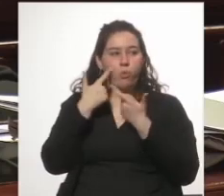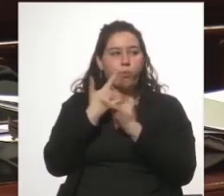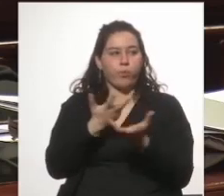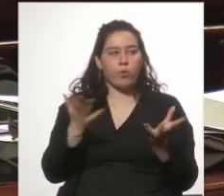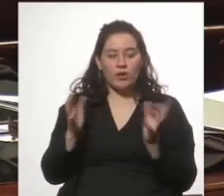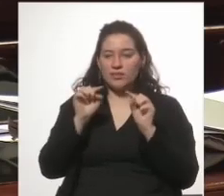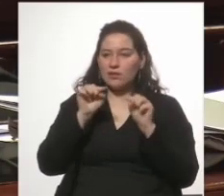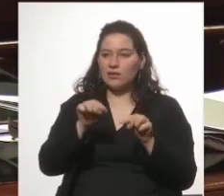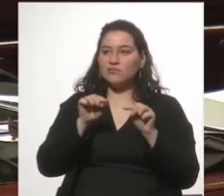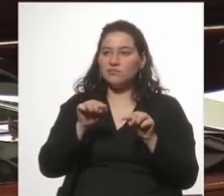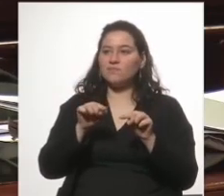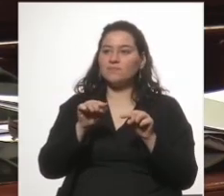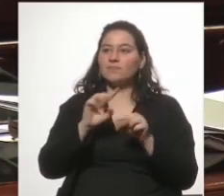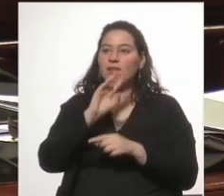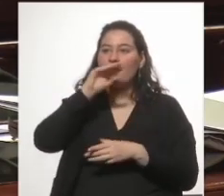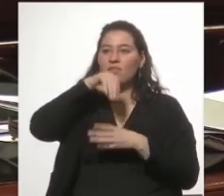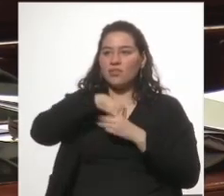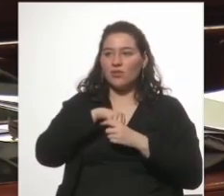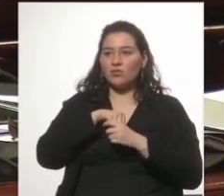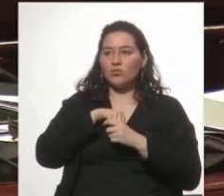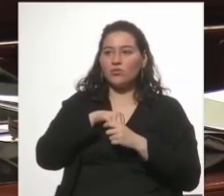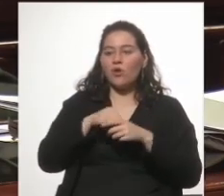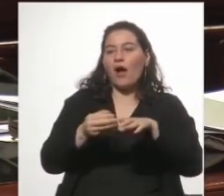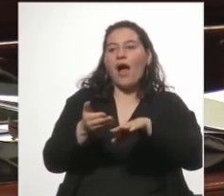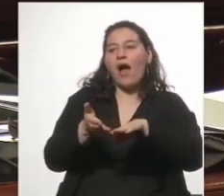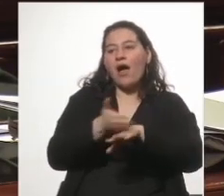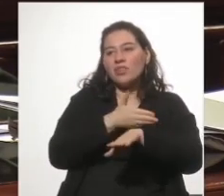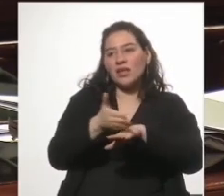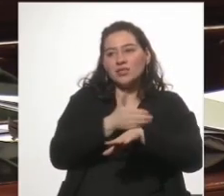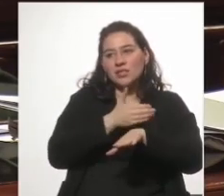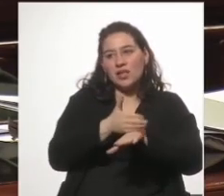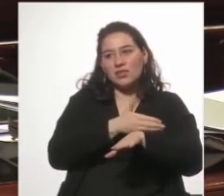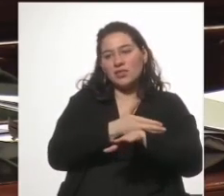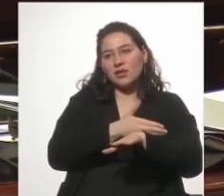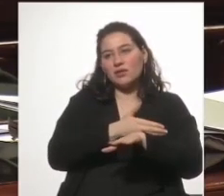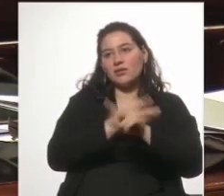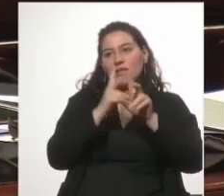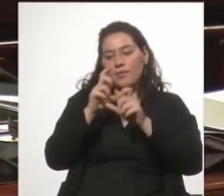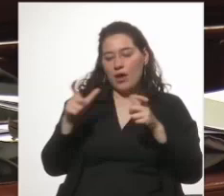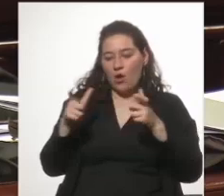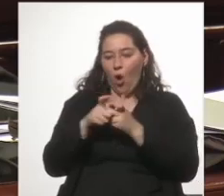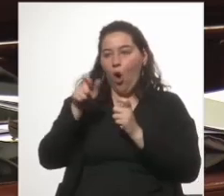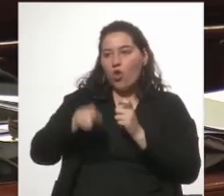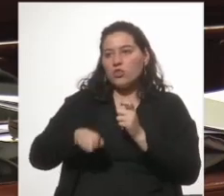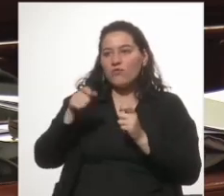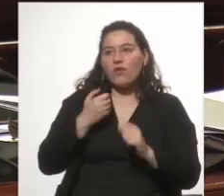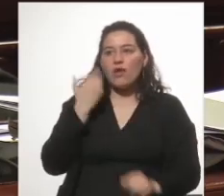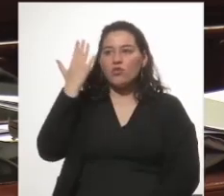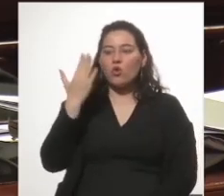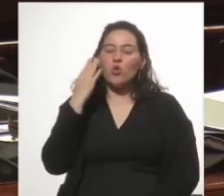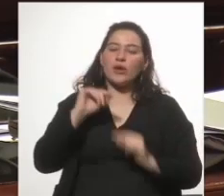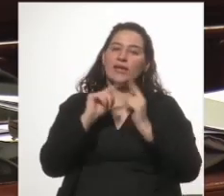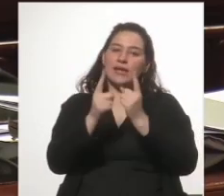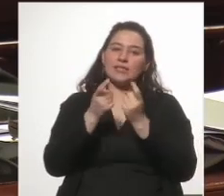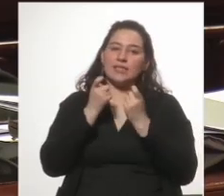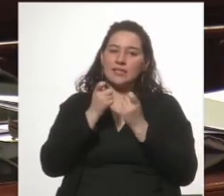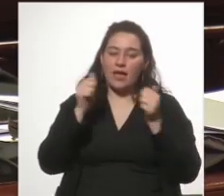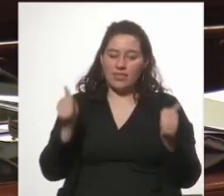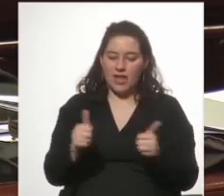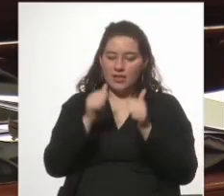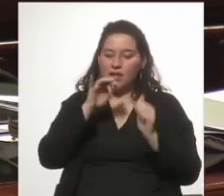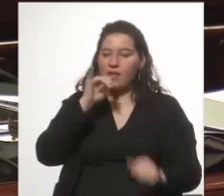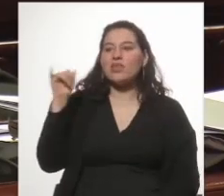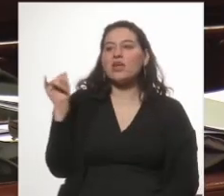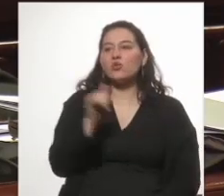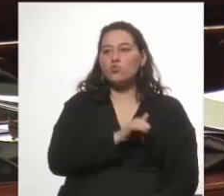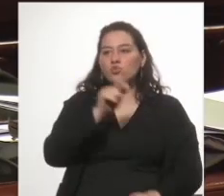dicha reunión interiorizamos de los antecedentes del contenido del Tribunal de Honor y la necesidad de hacer la